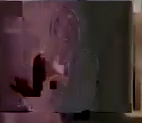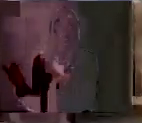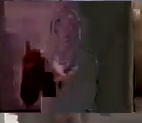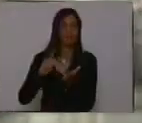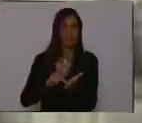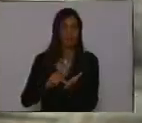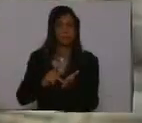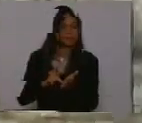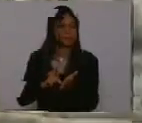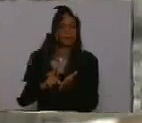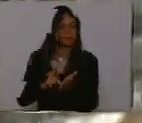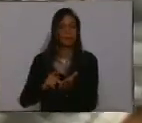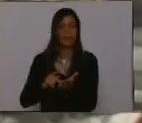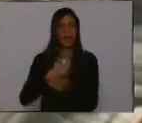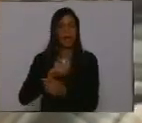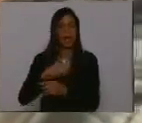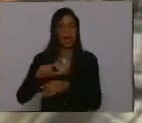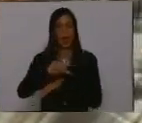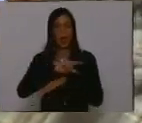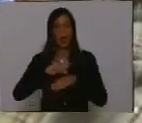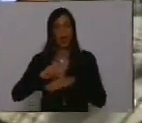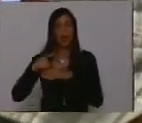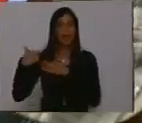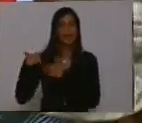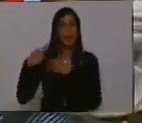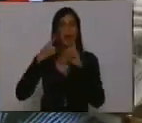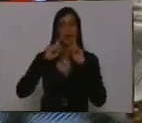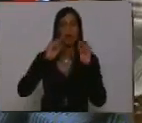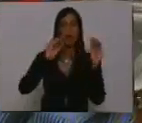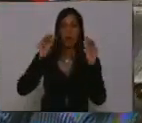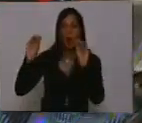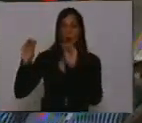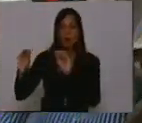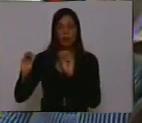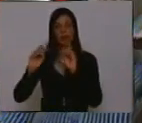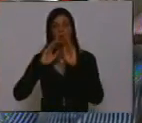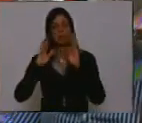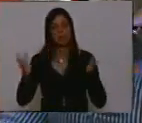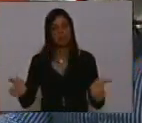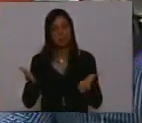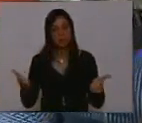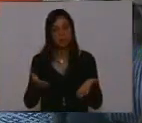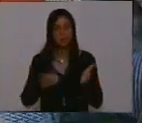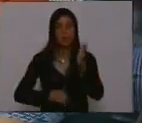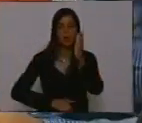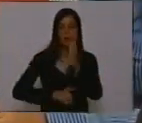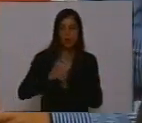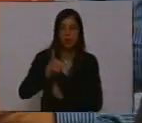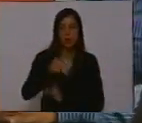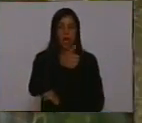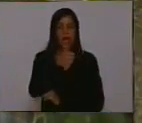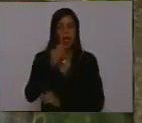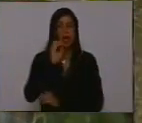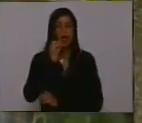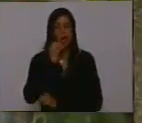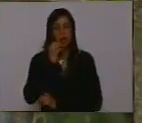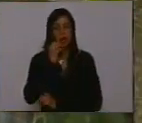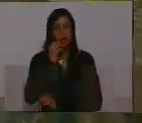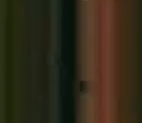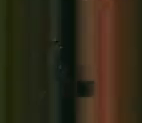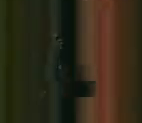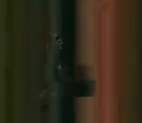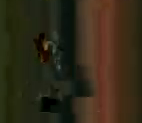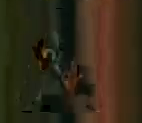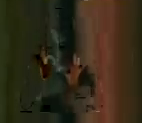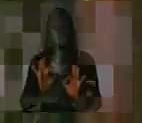sociedad, debe promover y contribuir al ejercicio de la ciudadanía de las y los jóvenes,